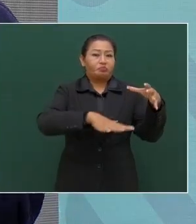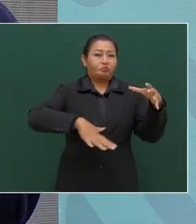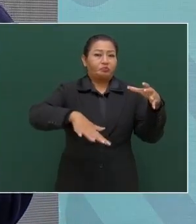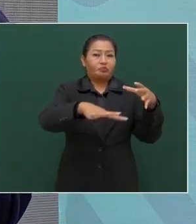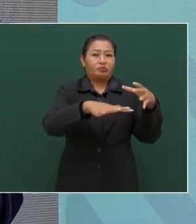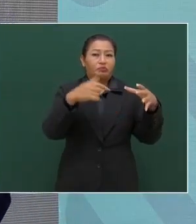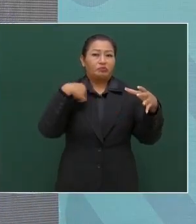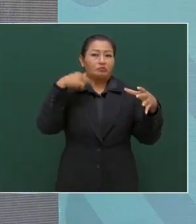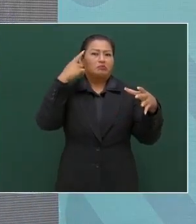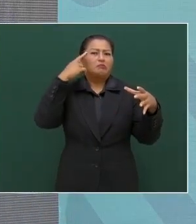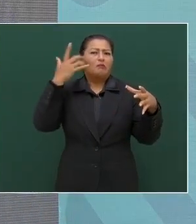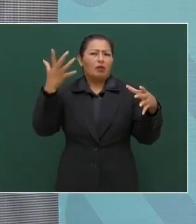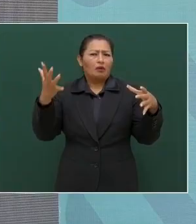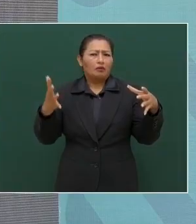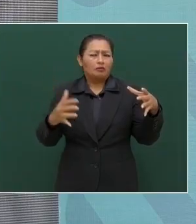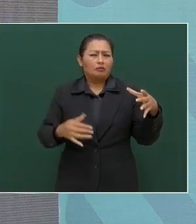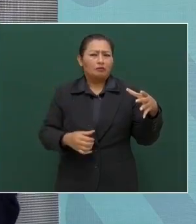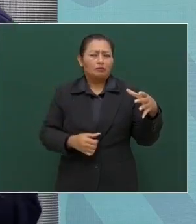para que